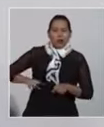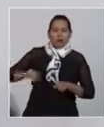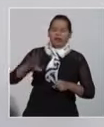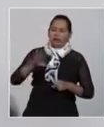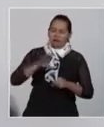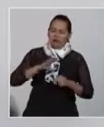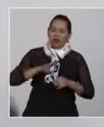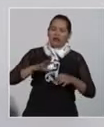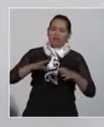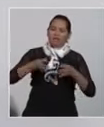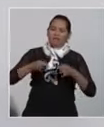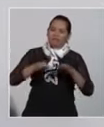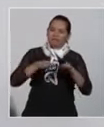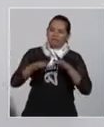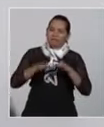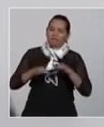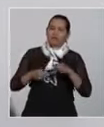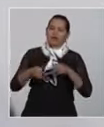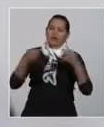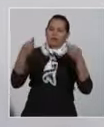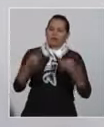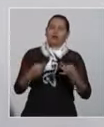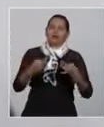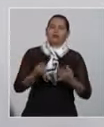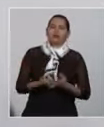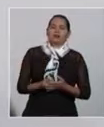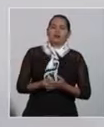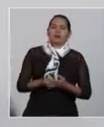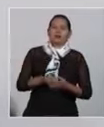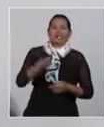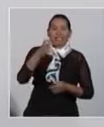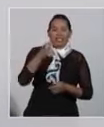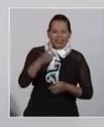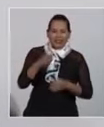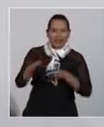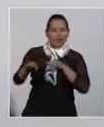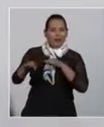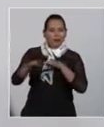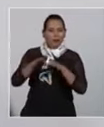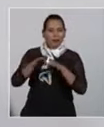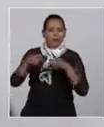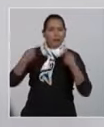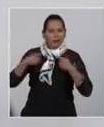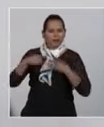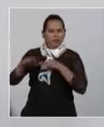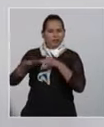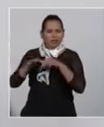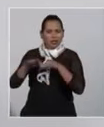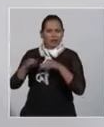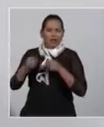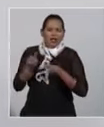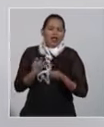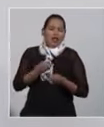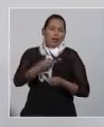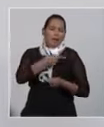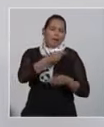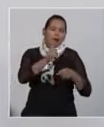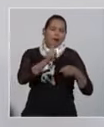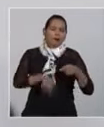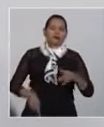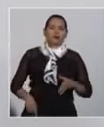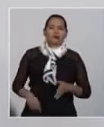porque esos son los que permiten acabar con la pobreza. Y ahí el especialista soy yo. Tan solo en un año logramos que